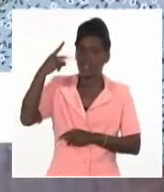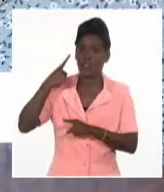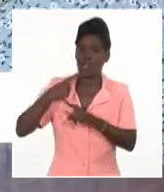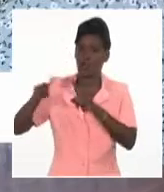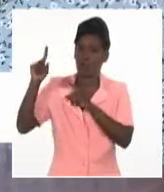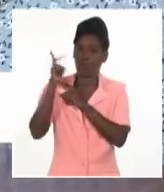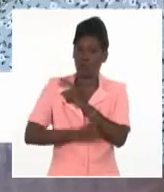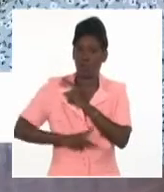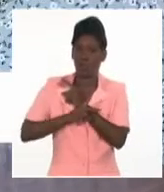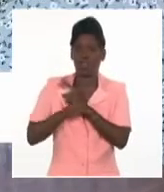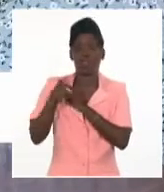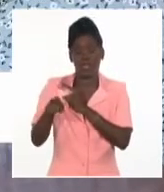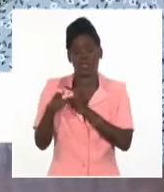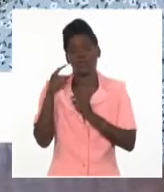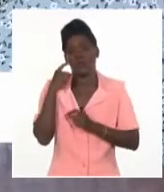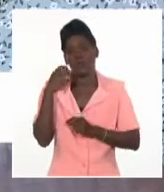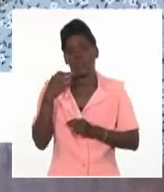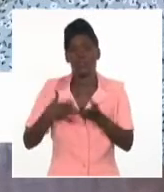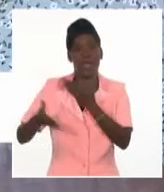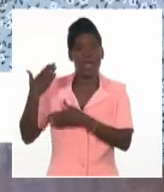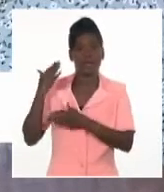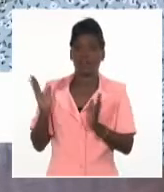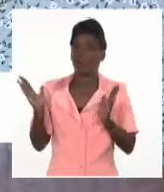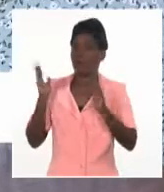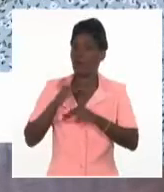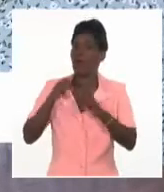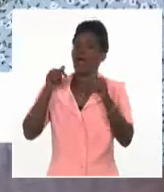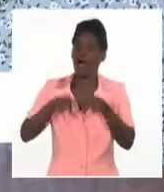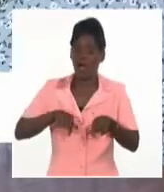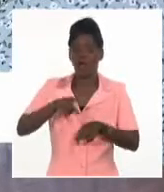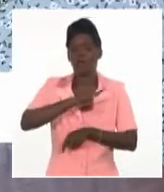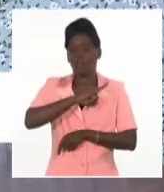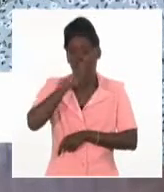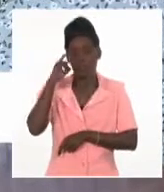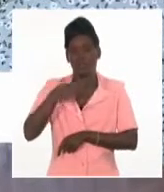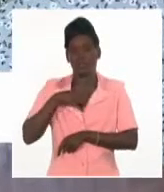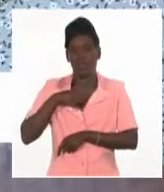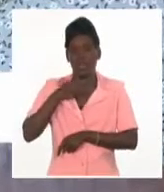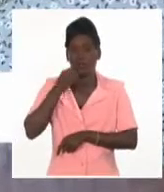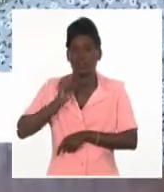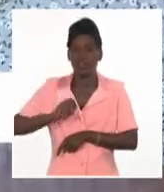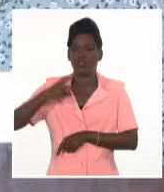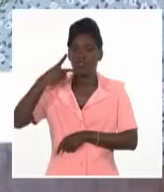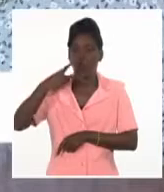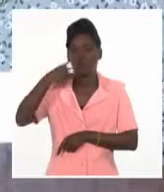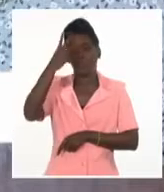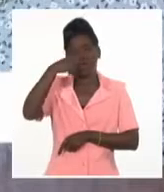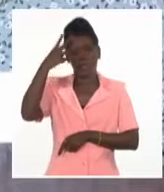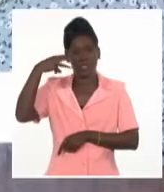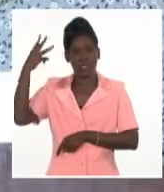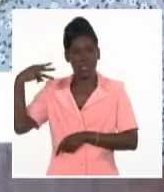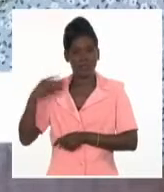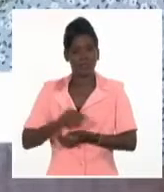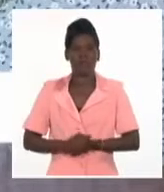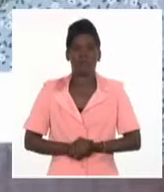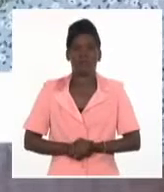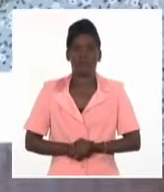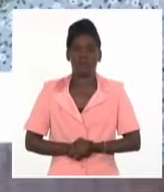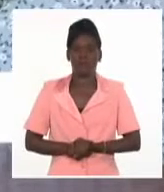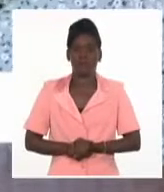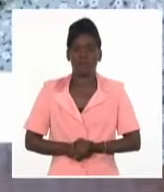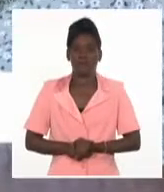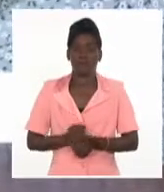punto importante que era prácticamente impensable, digamos, en los años 70, 80 y 90 por diferentes condicionantes y que